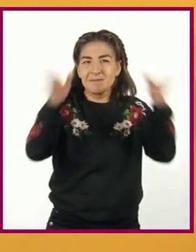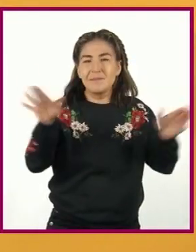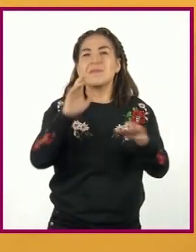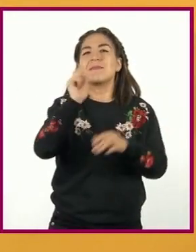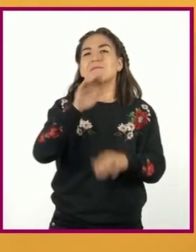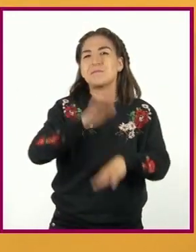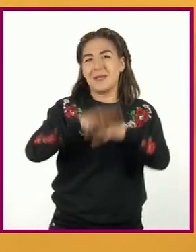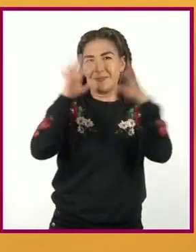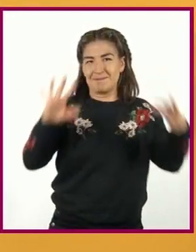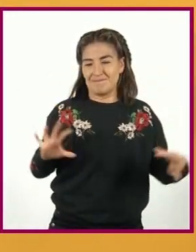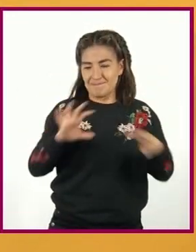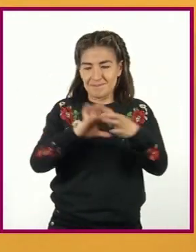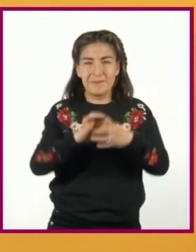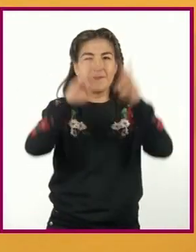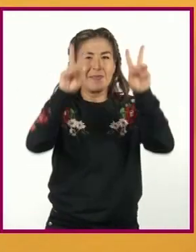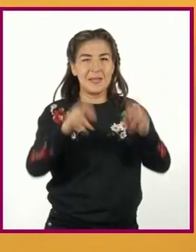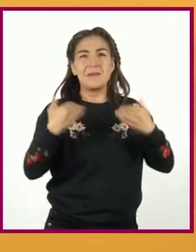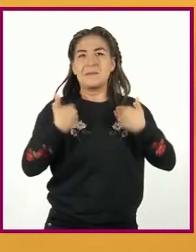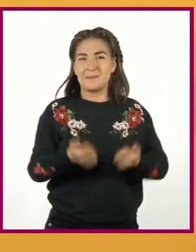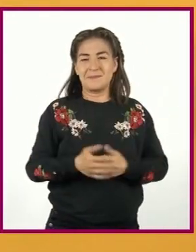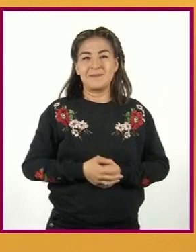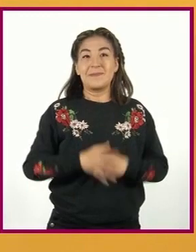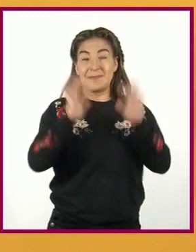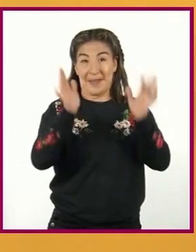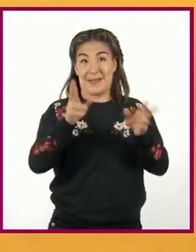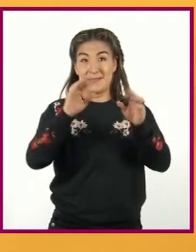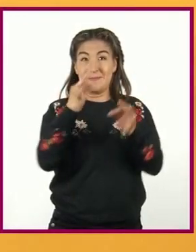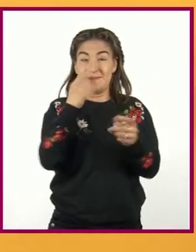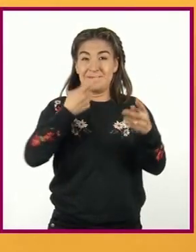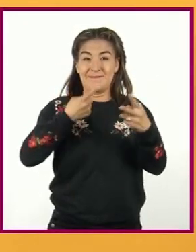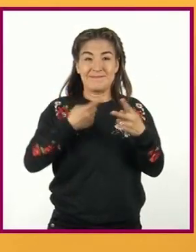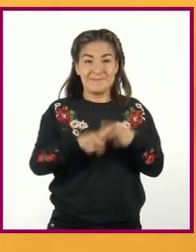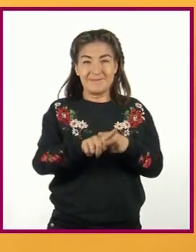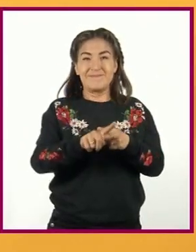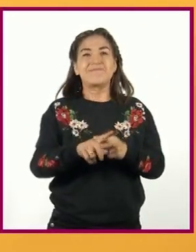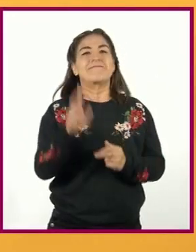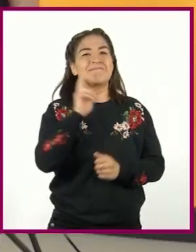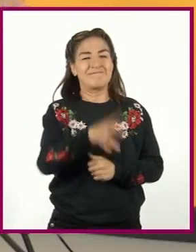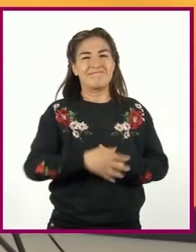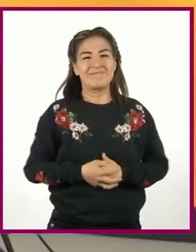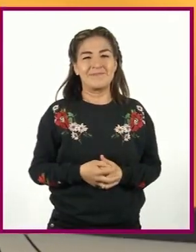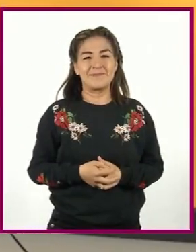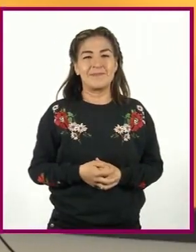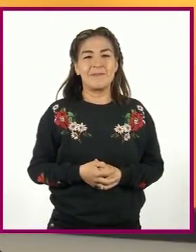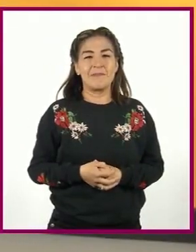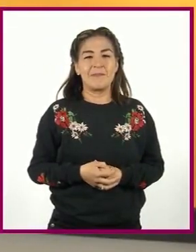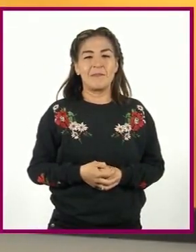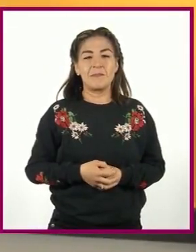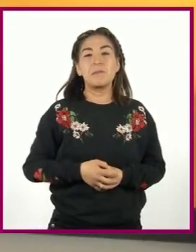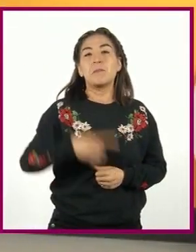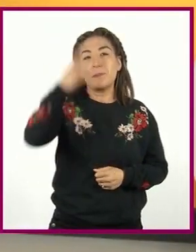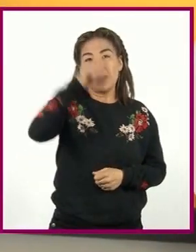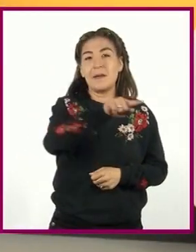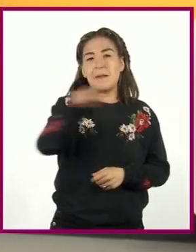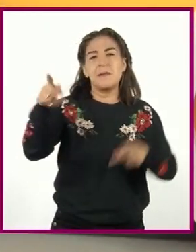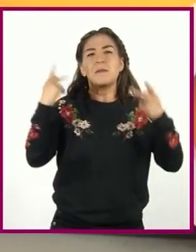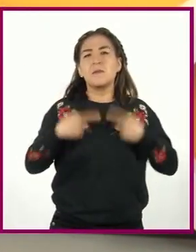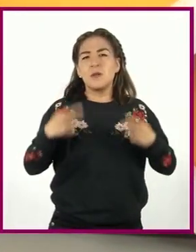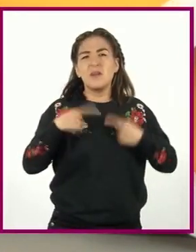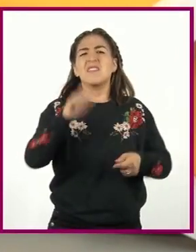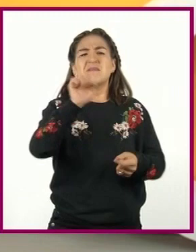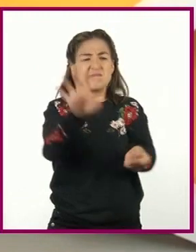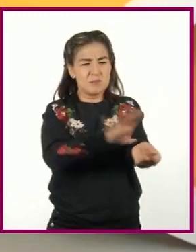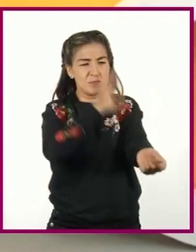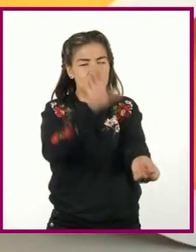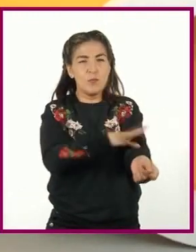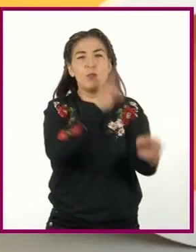comprender mejor el tema. Si ya estamos listos, comenzamos. Para muchas personas, la electricidad es un tipo